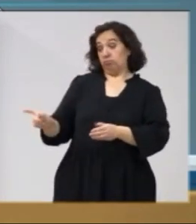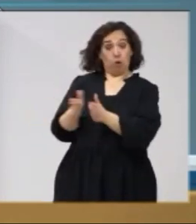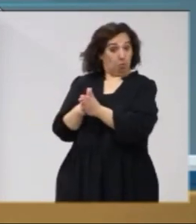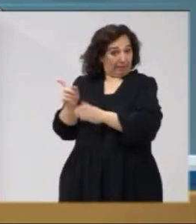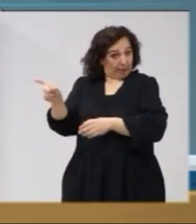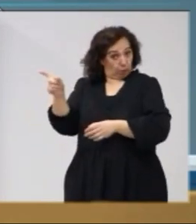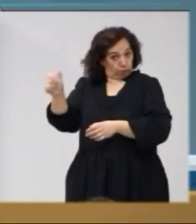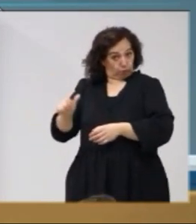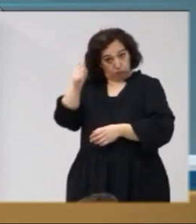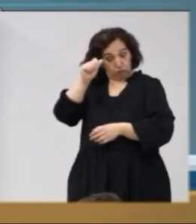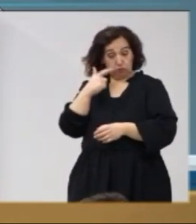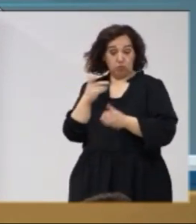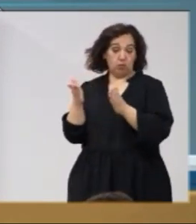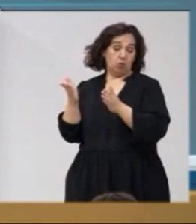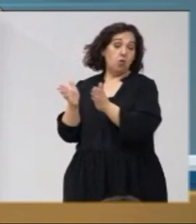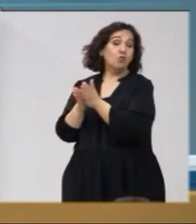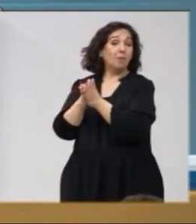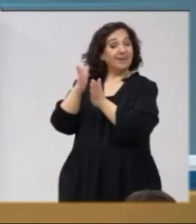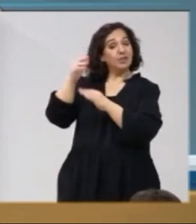compañero de Miguel Ángel Díaz,